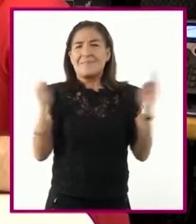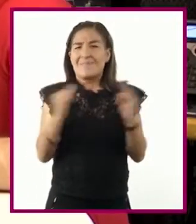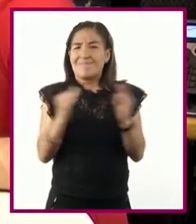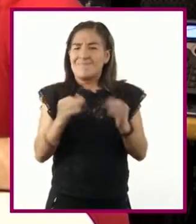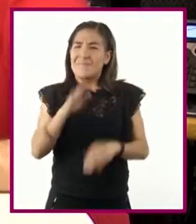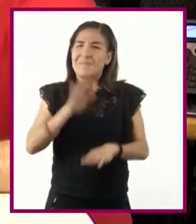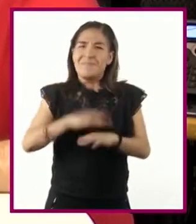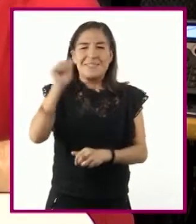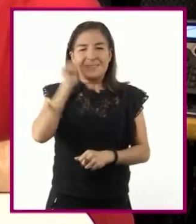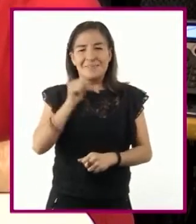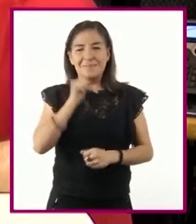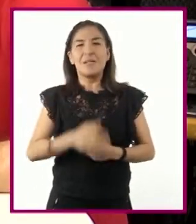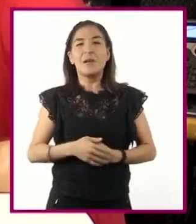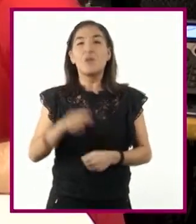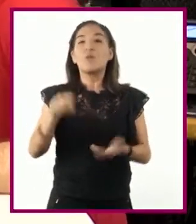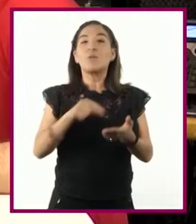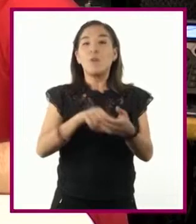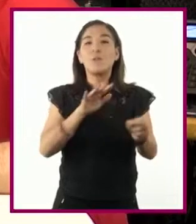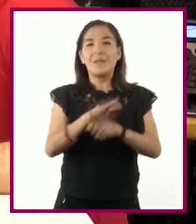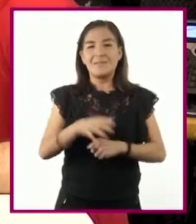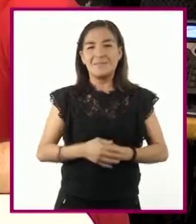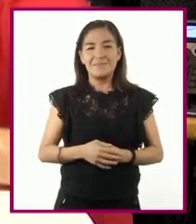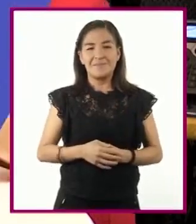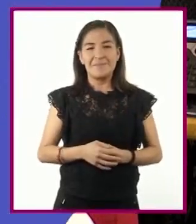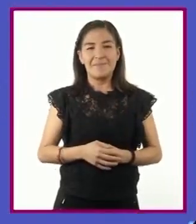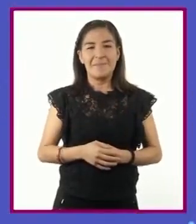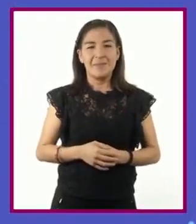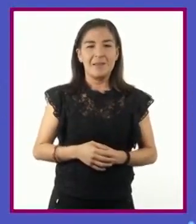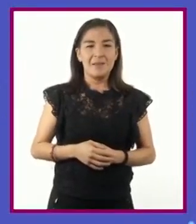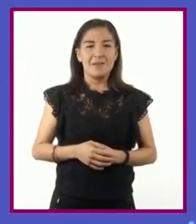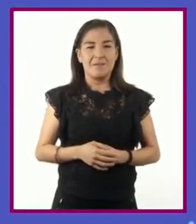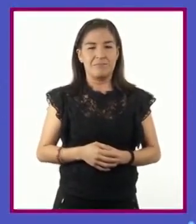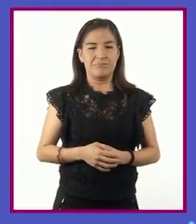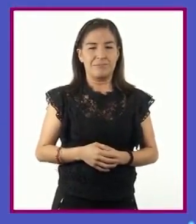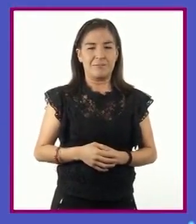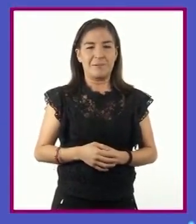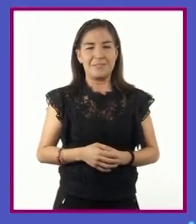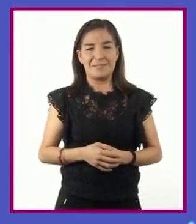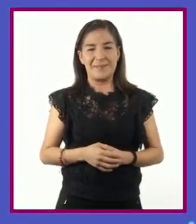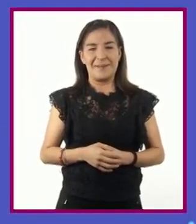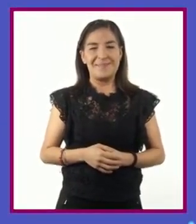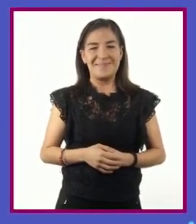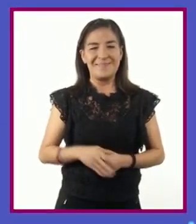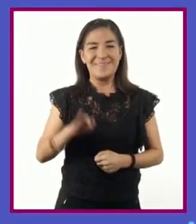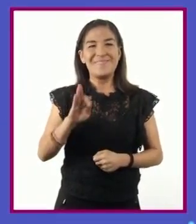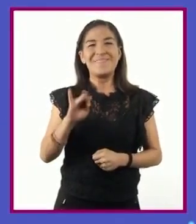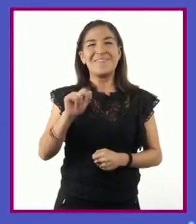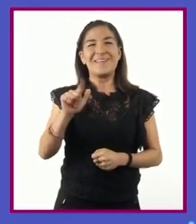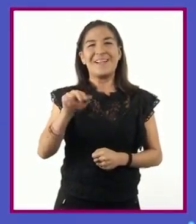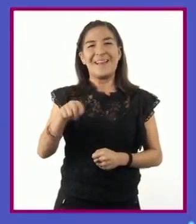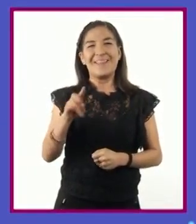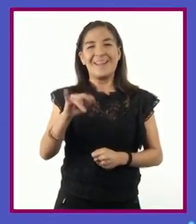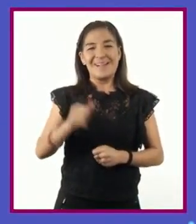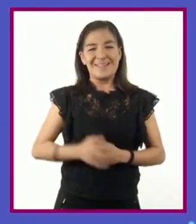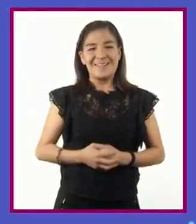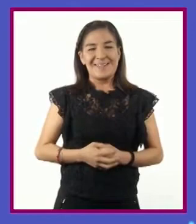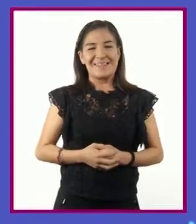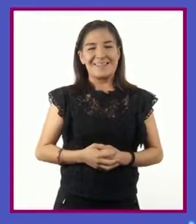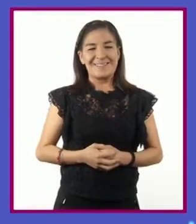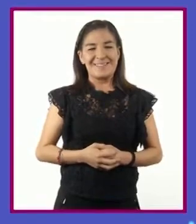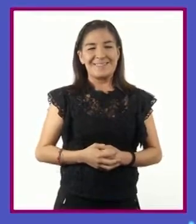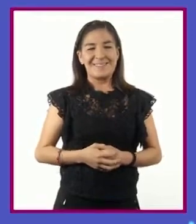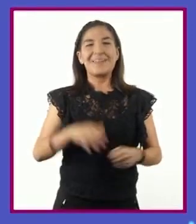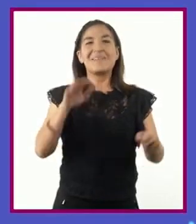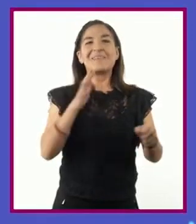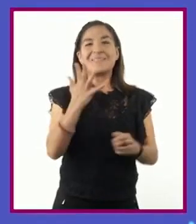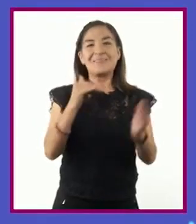intenso. Estamos en Finlandia. Al norte de Europa, esta nación que cuenta con un poco más de 5 millones